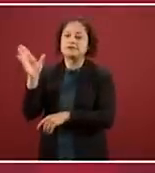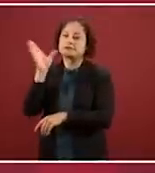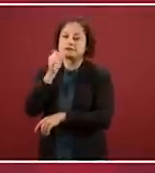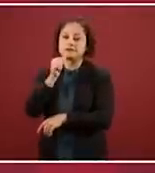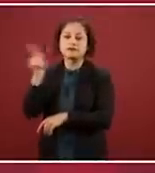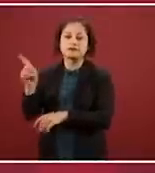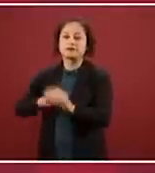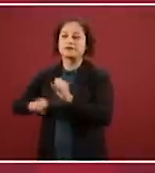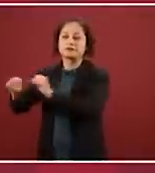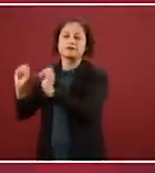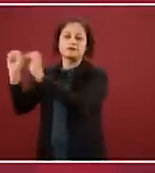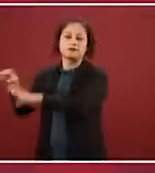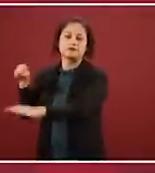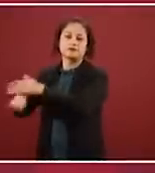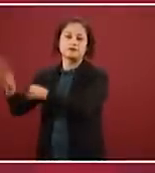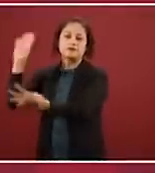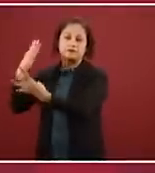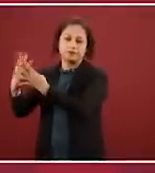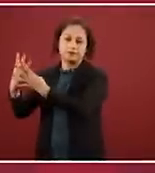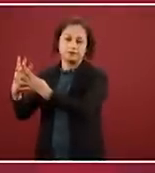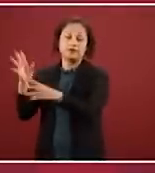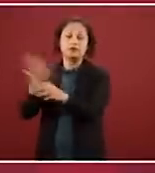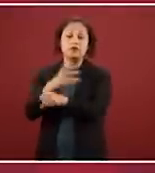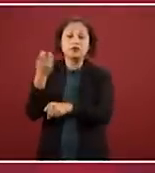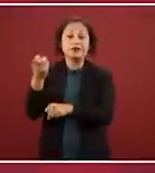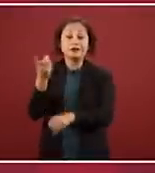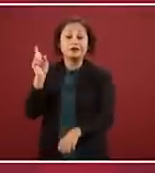Es parte del derecho internacional.